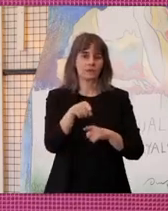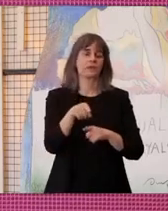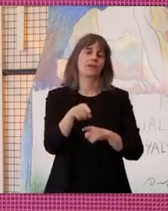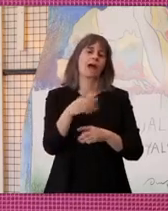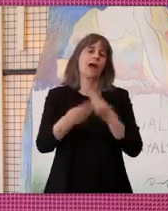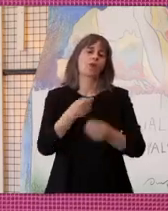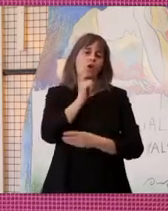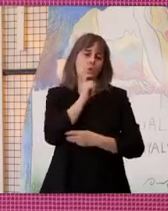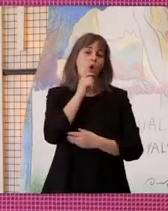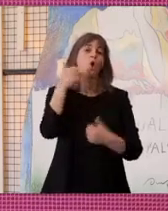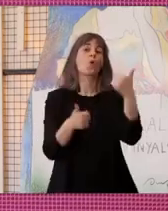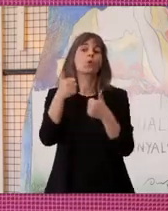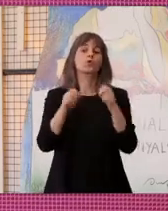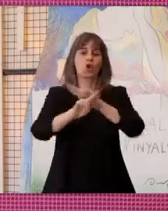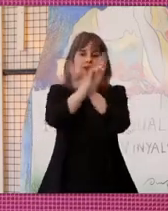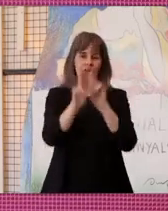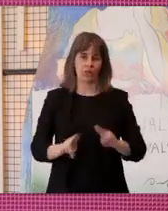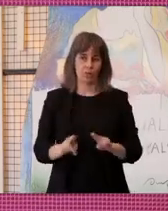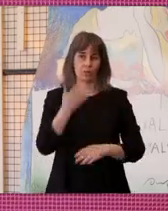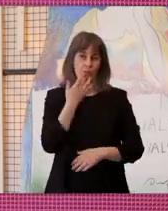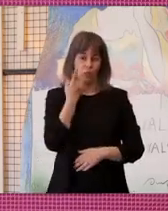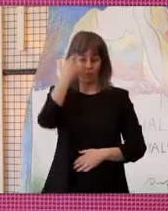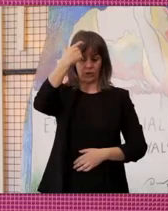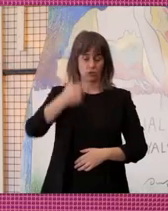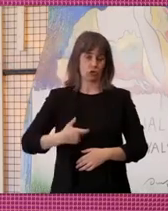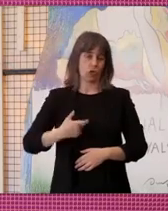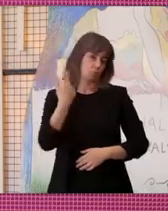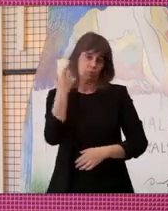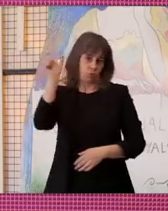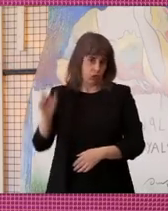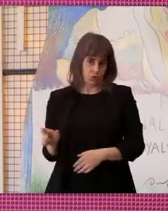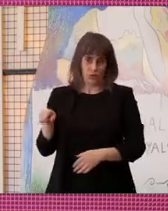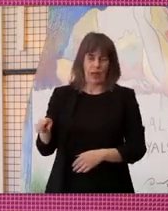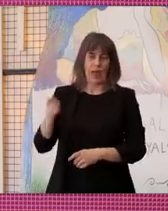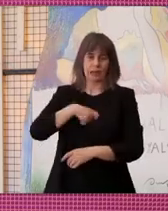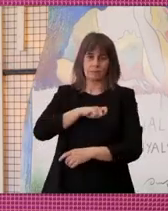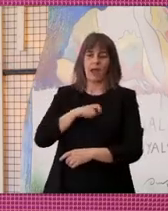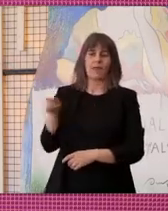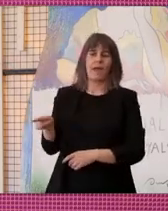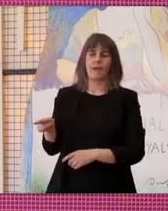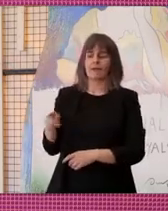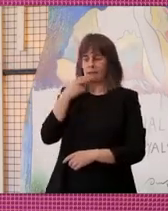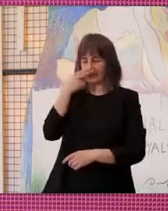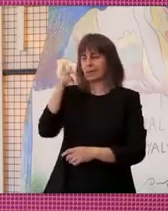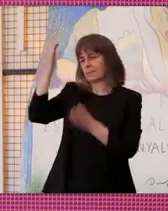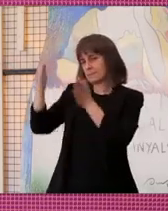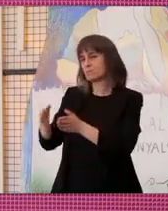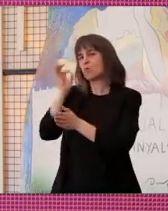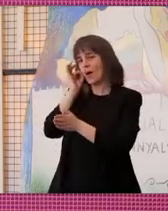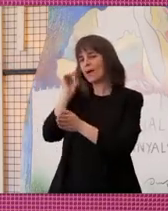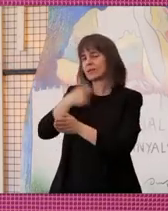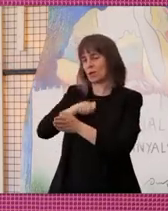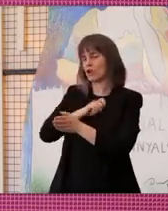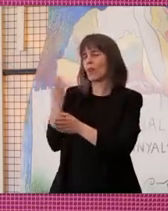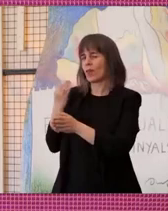internacionales alguien en España que estaba muy interesado en que una española llegara allí me propuso que me